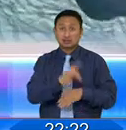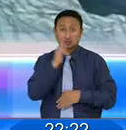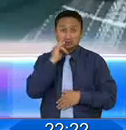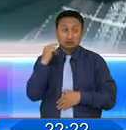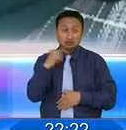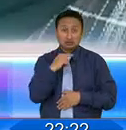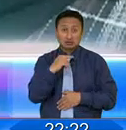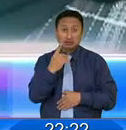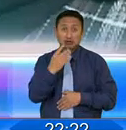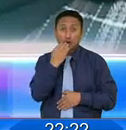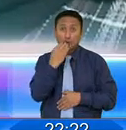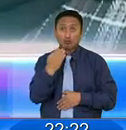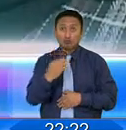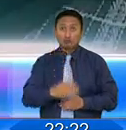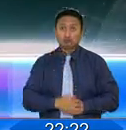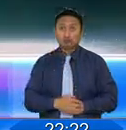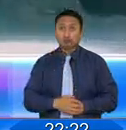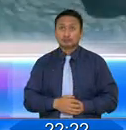mango.